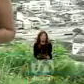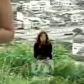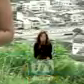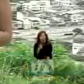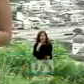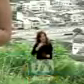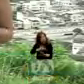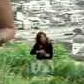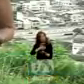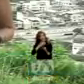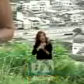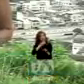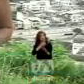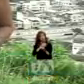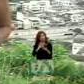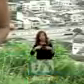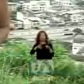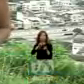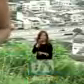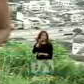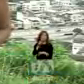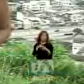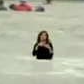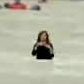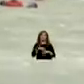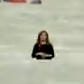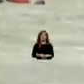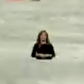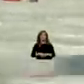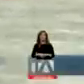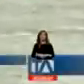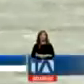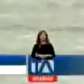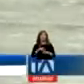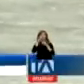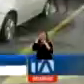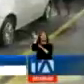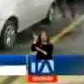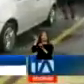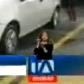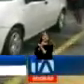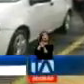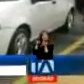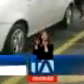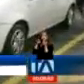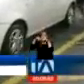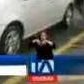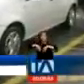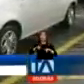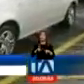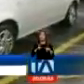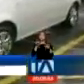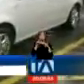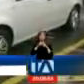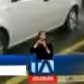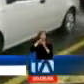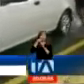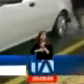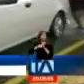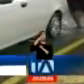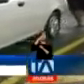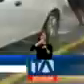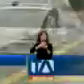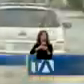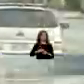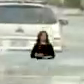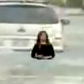estima que estas ya superan los miles de dólares. Según los reportes del clima, las lluvias fuertes continuarían hasta finales del próximo